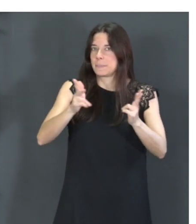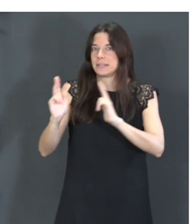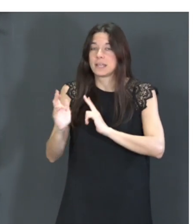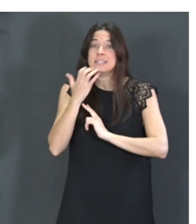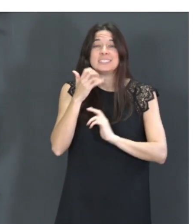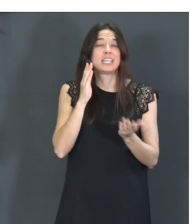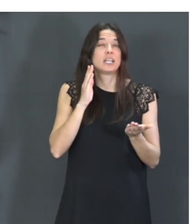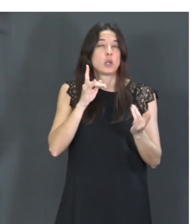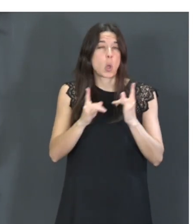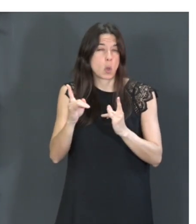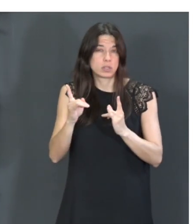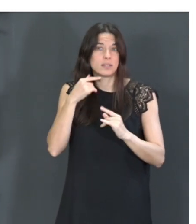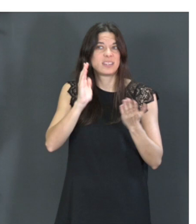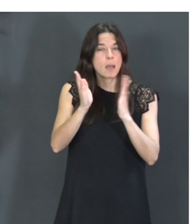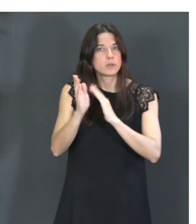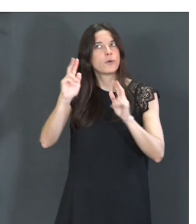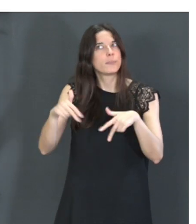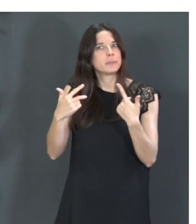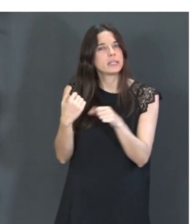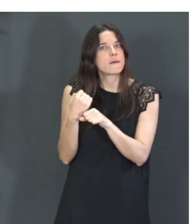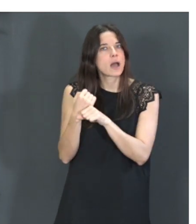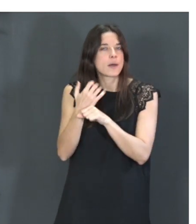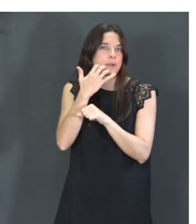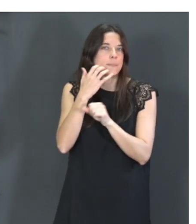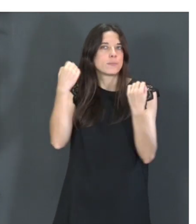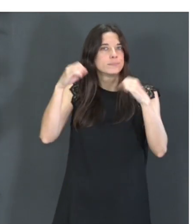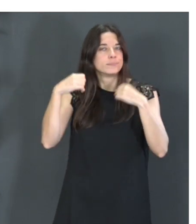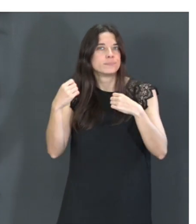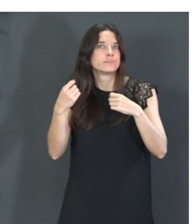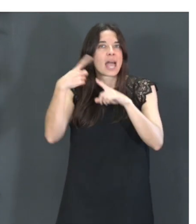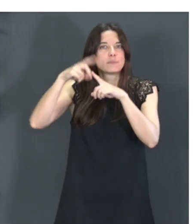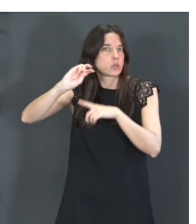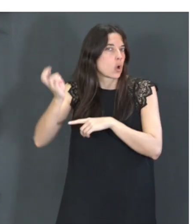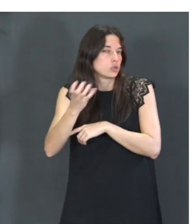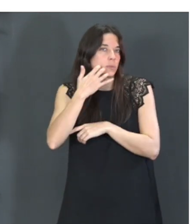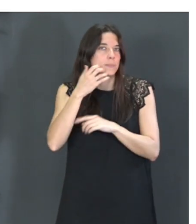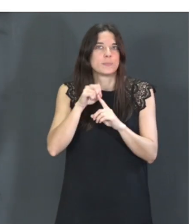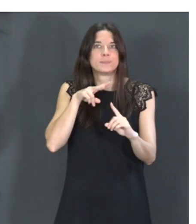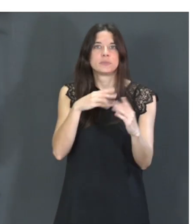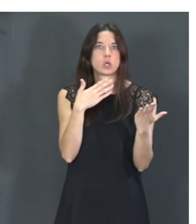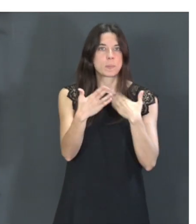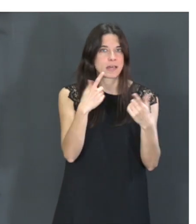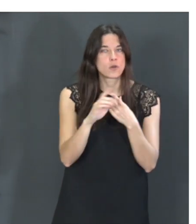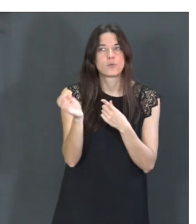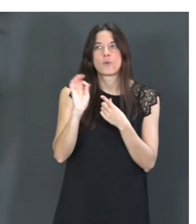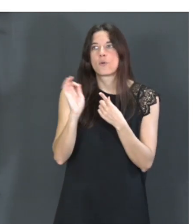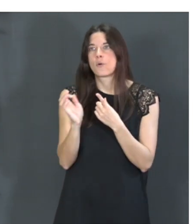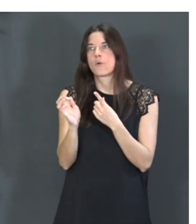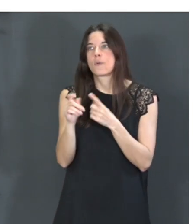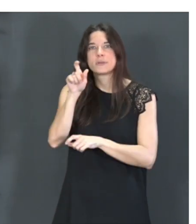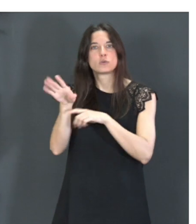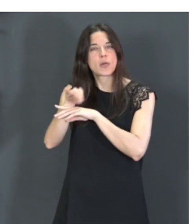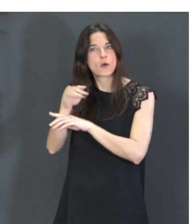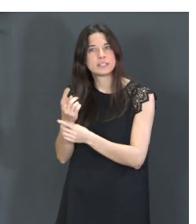robot terapéutico que permite trabajar distintos aspectos, desde la conversación, incluso informar a los